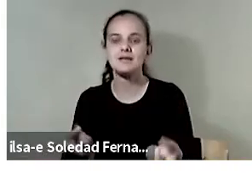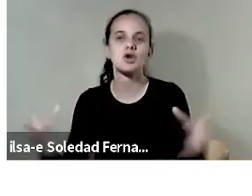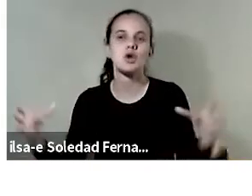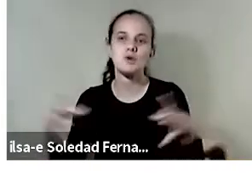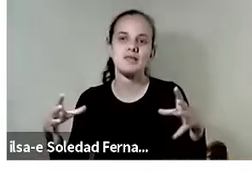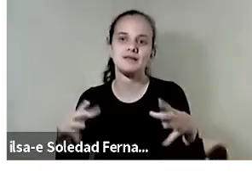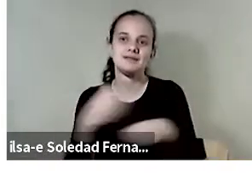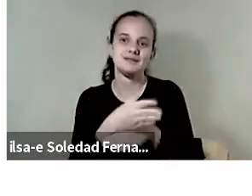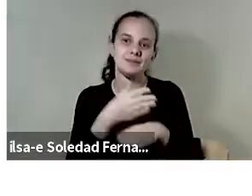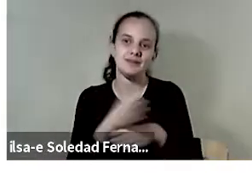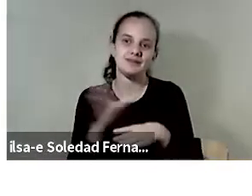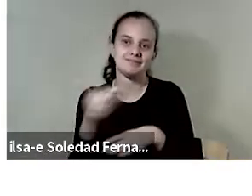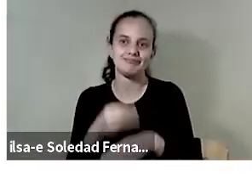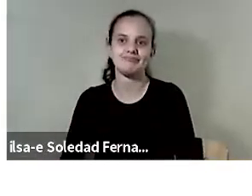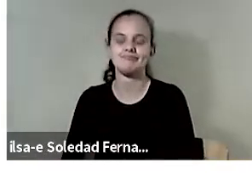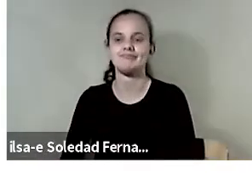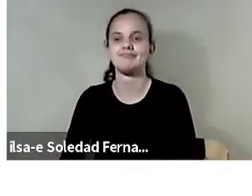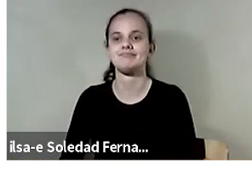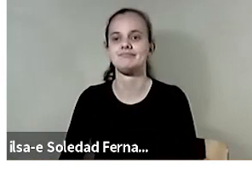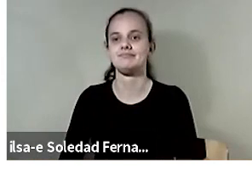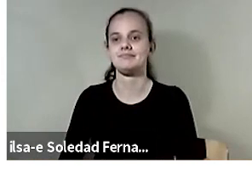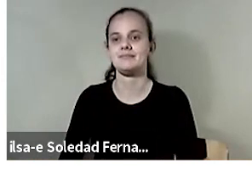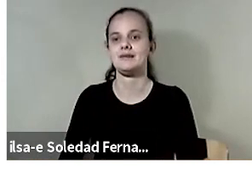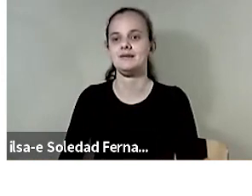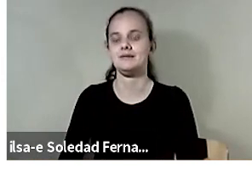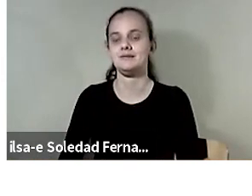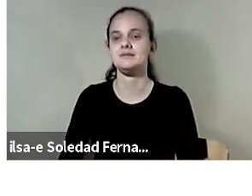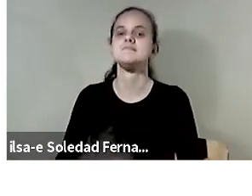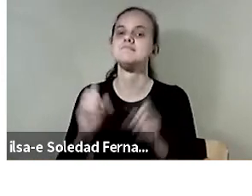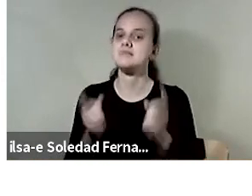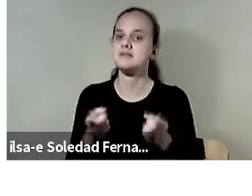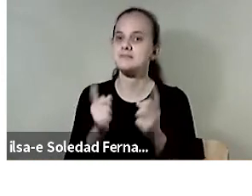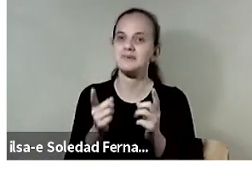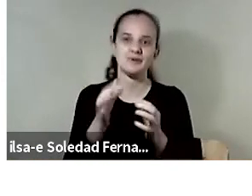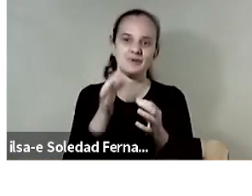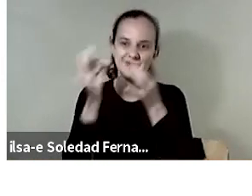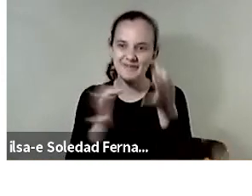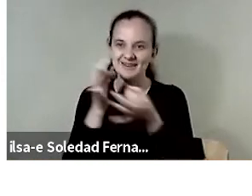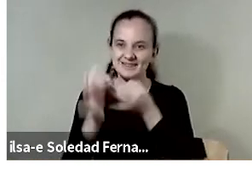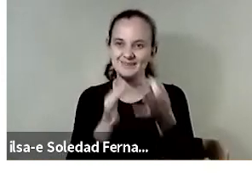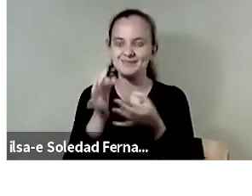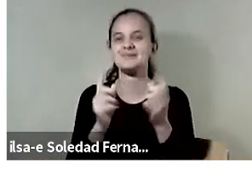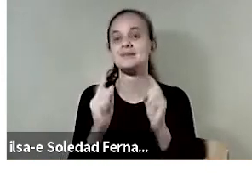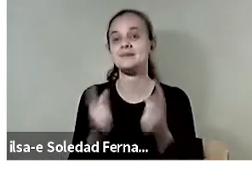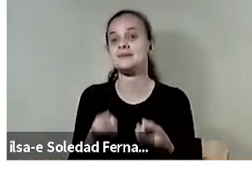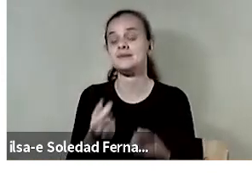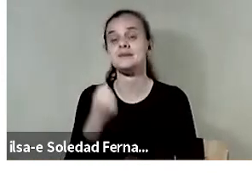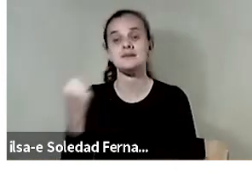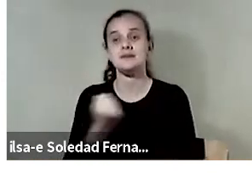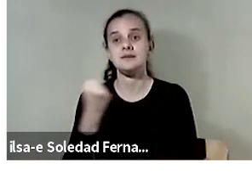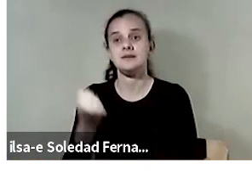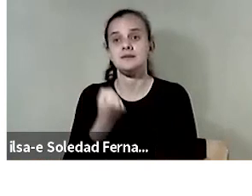realmente parte, desde ahora, de DALAT y de toda esta comunidad de accesibilidad. Sí, totalmente. Como